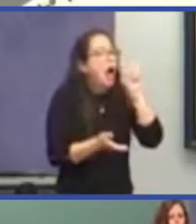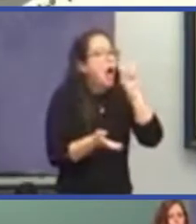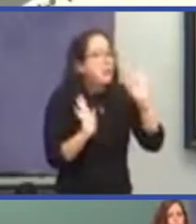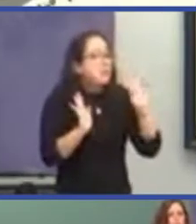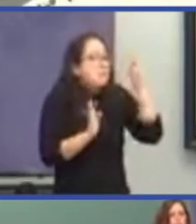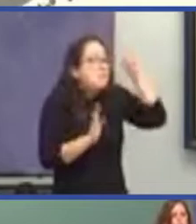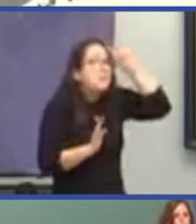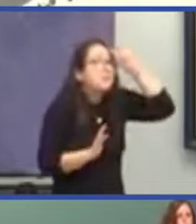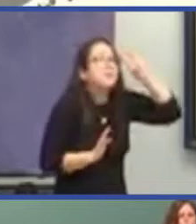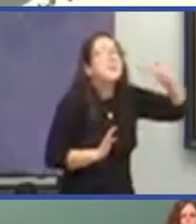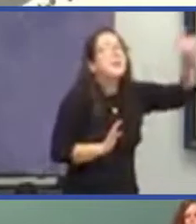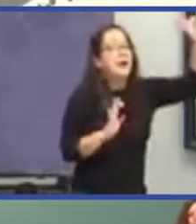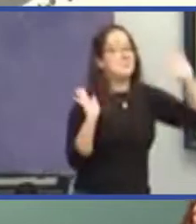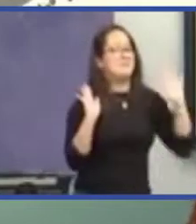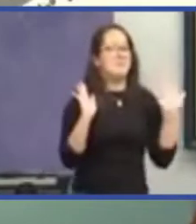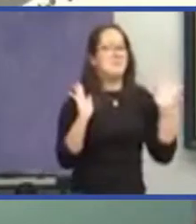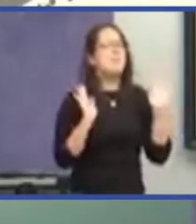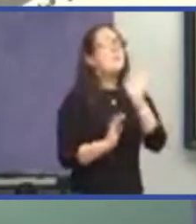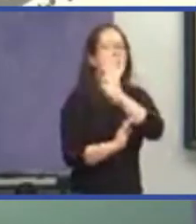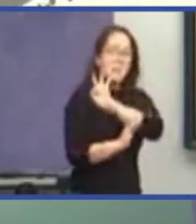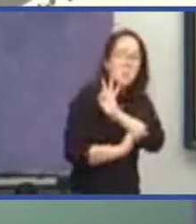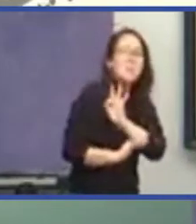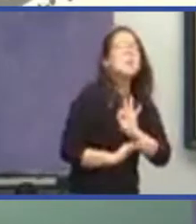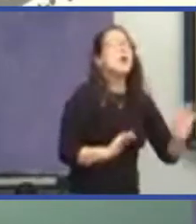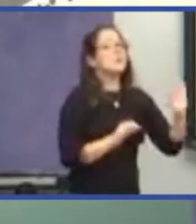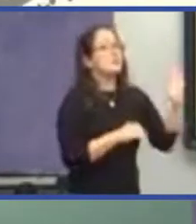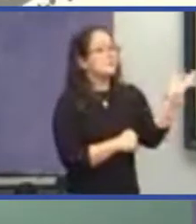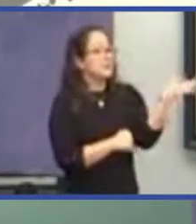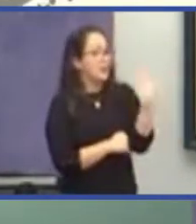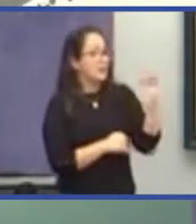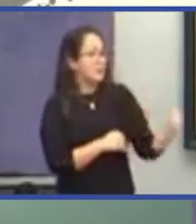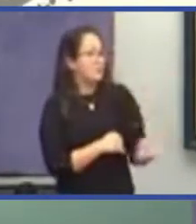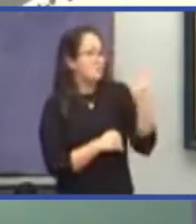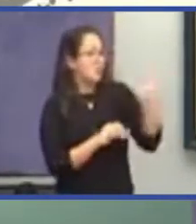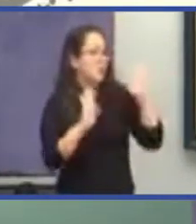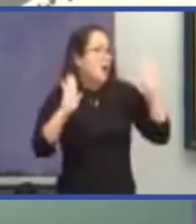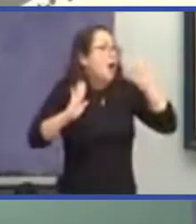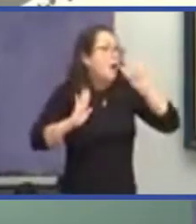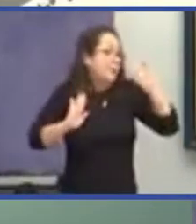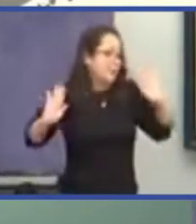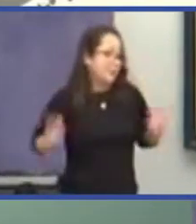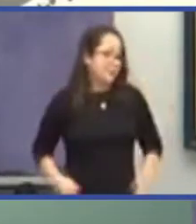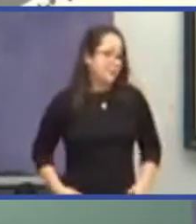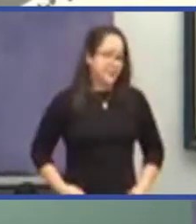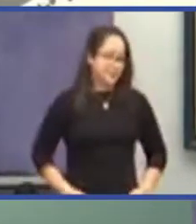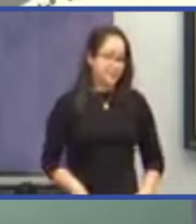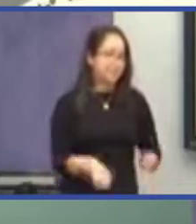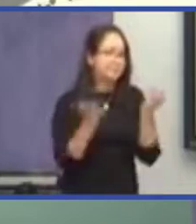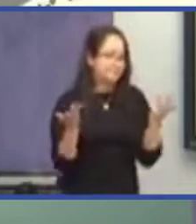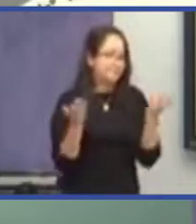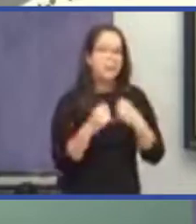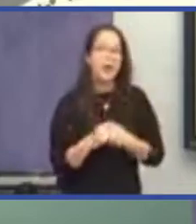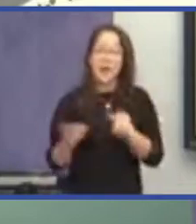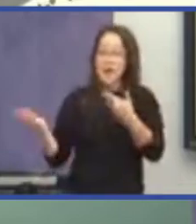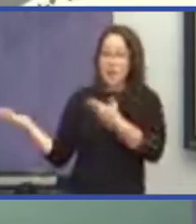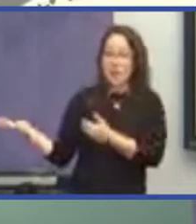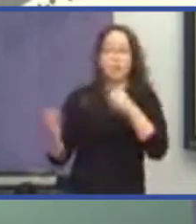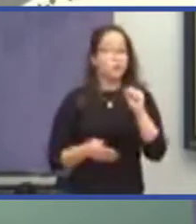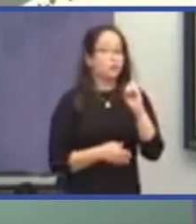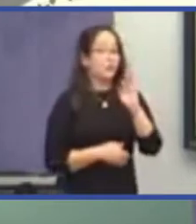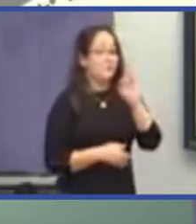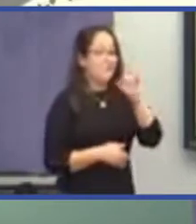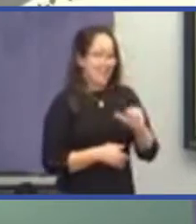donde es posible que haya infinito. Bueno, y aquí están Sofía y su gatita Luna